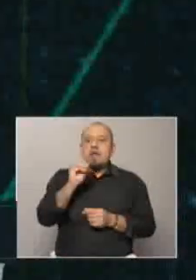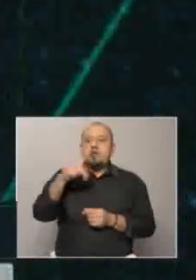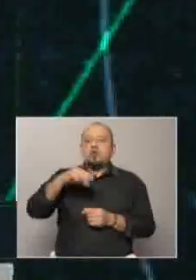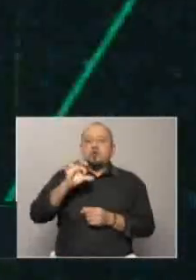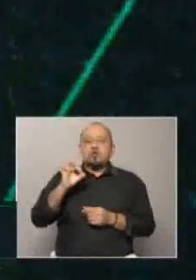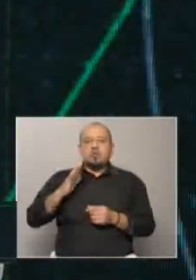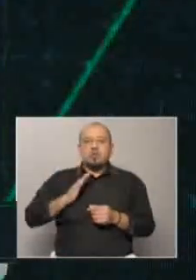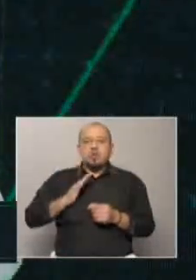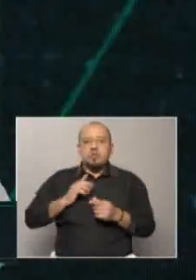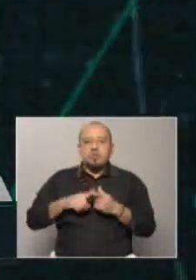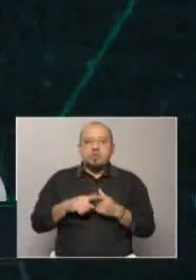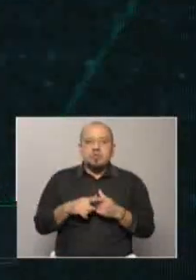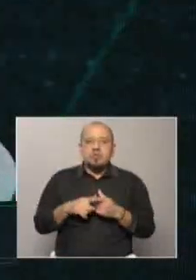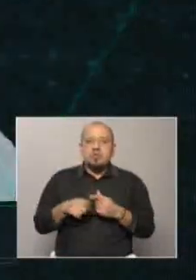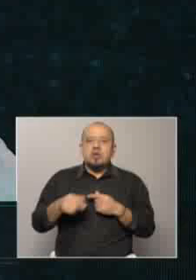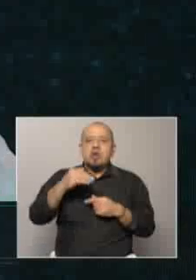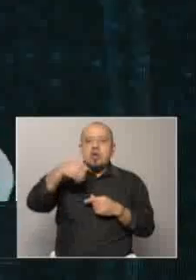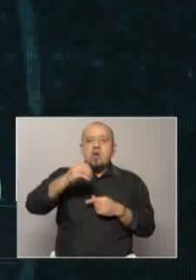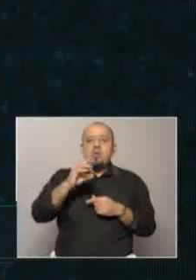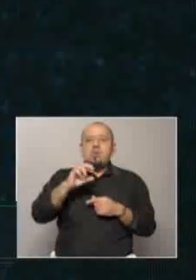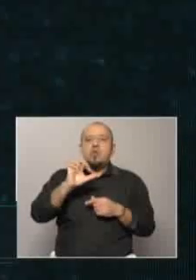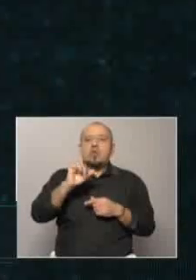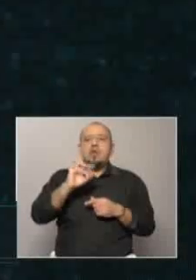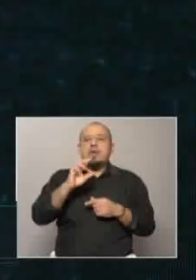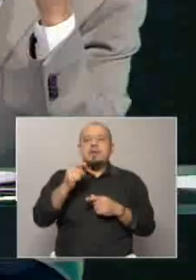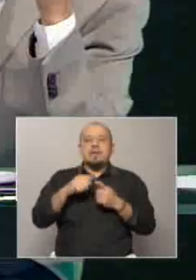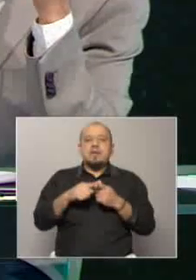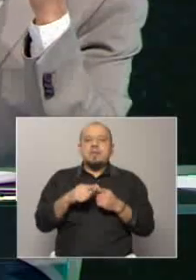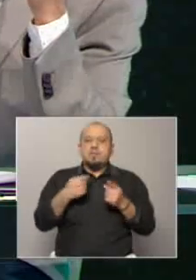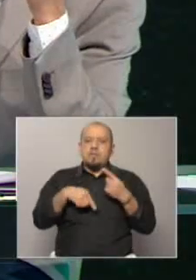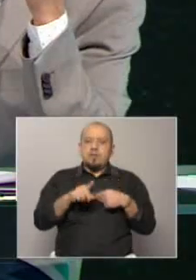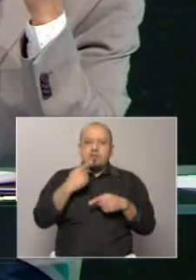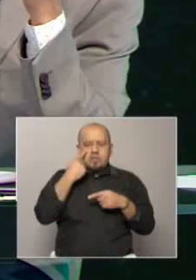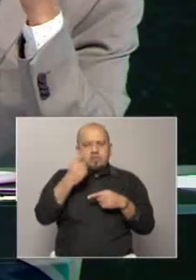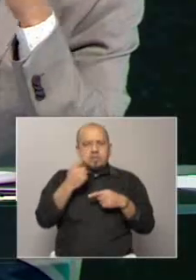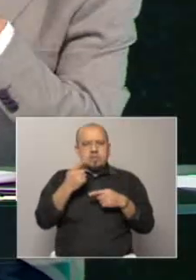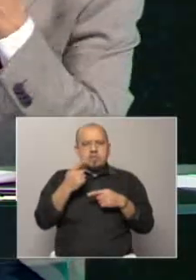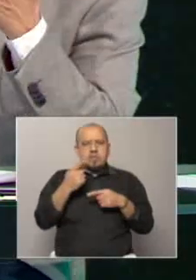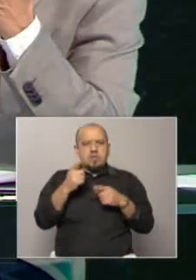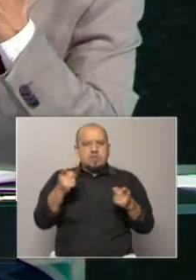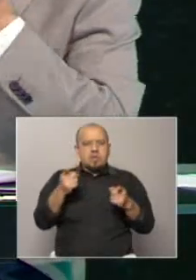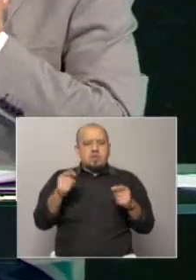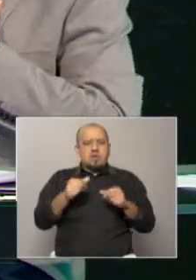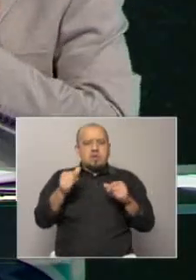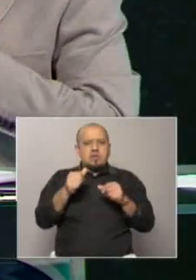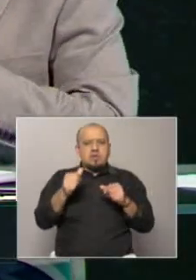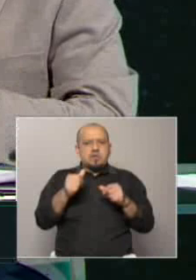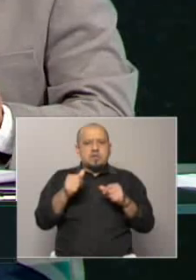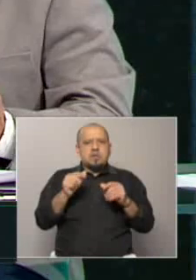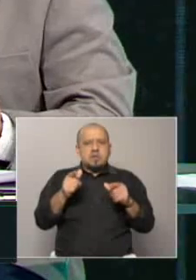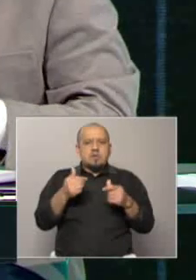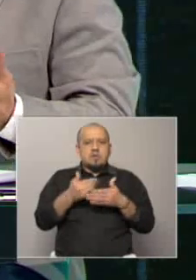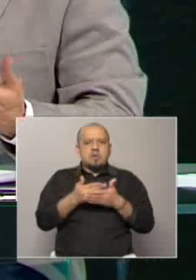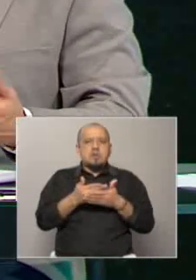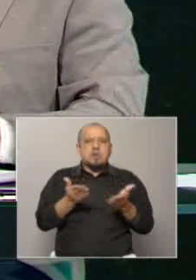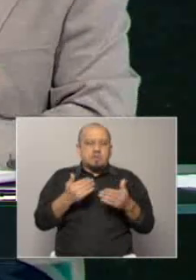bueno, la candidatura, de Carlos Moreira, pero. Nos quedamos con esto del final, que es, vamos a hacer, a mí me lo presentan así, a mí me da un